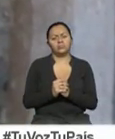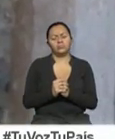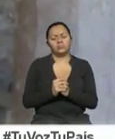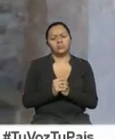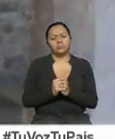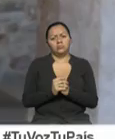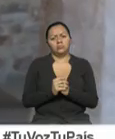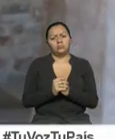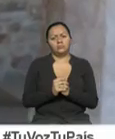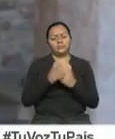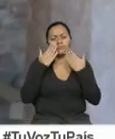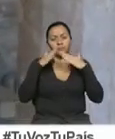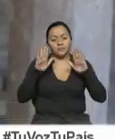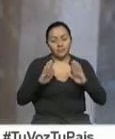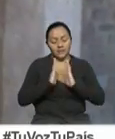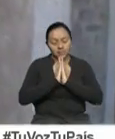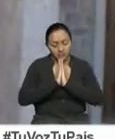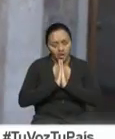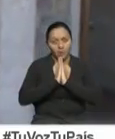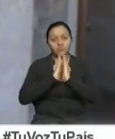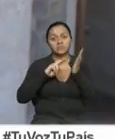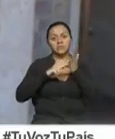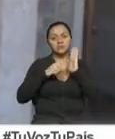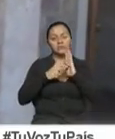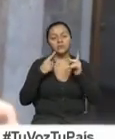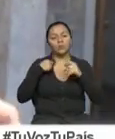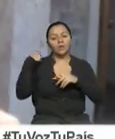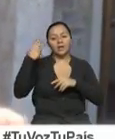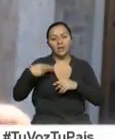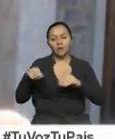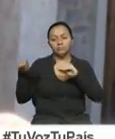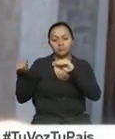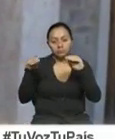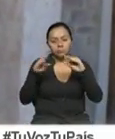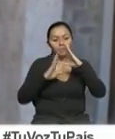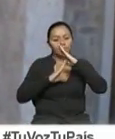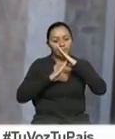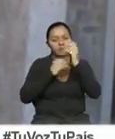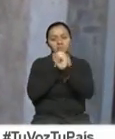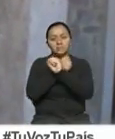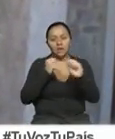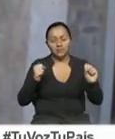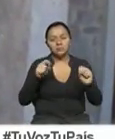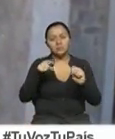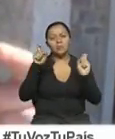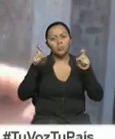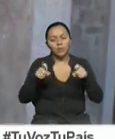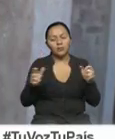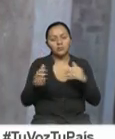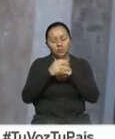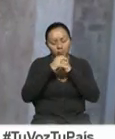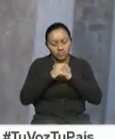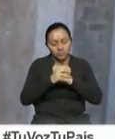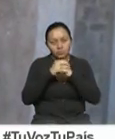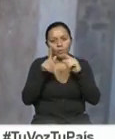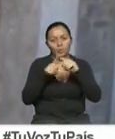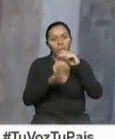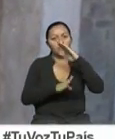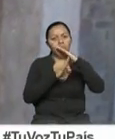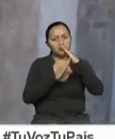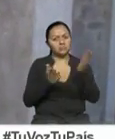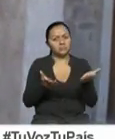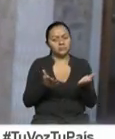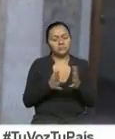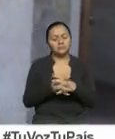El Islam es una religión que siempre ha sido para la salvación, la paz, y seguirá siendo siempre una obra para alcanzar la paz.